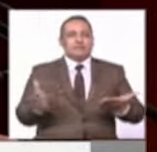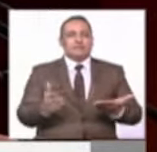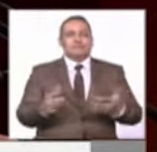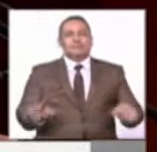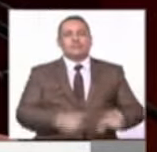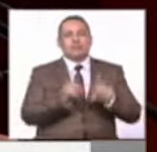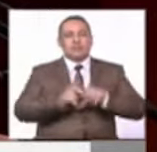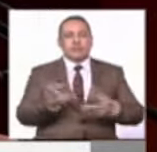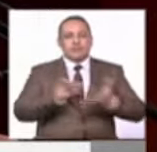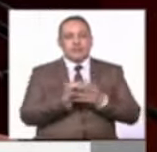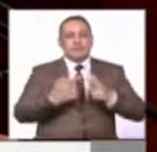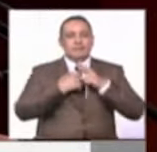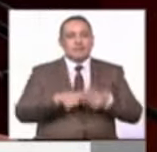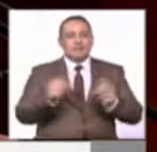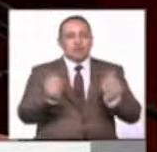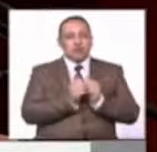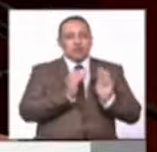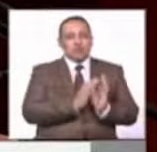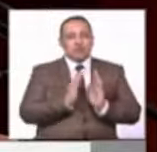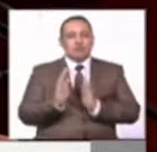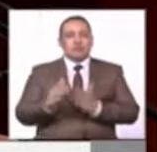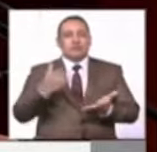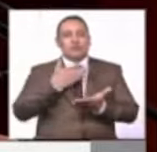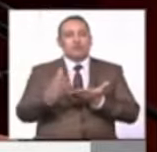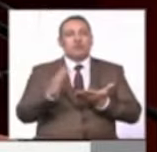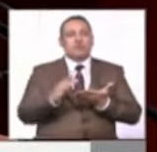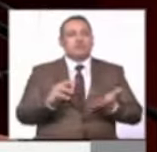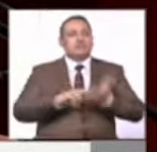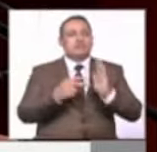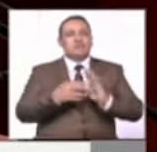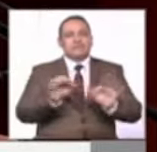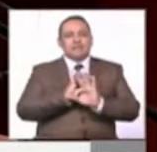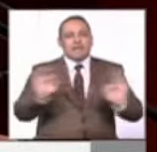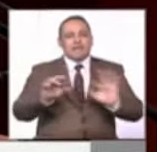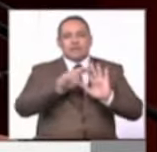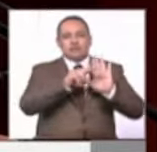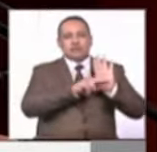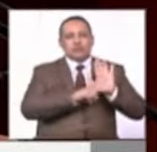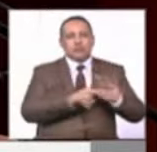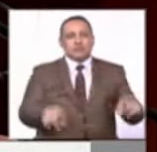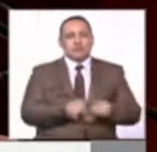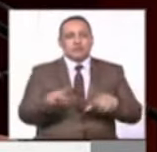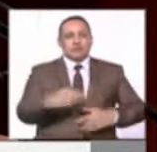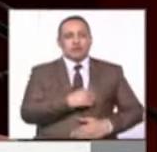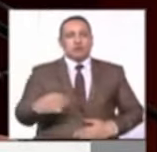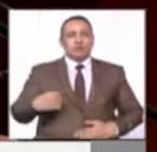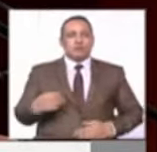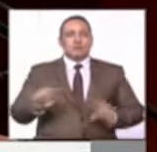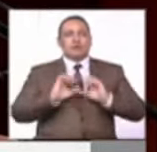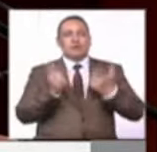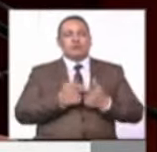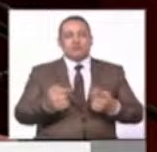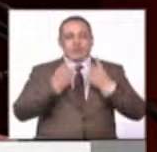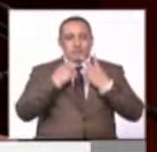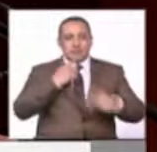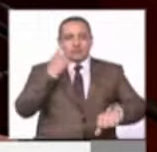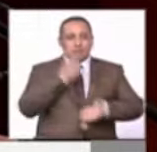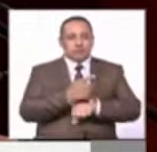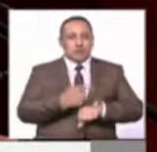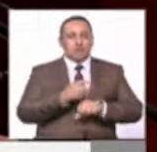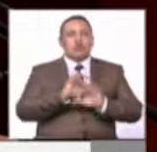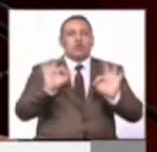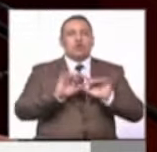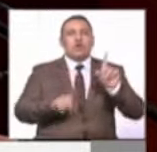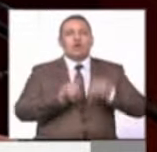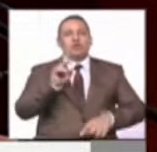Si se hubiera iniciado un procedimiento de vacancia sin ninguna Norma los miembros de la junta estarían siendo denunciados o acusados